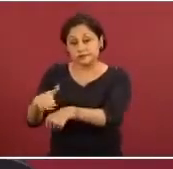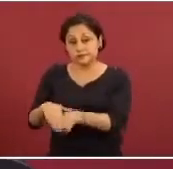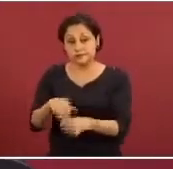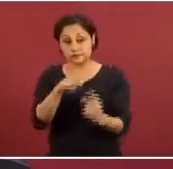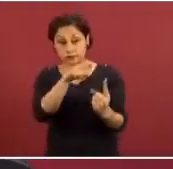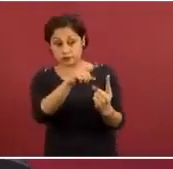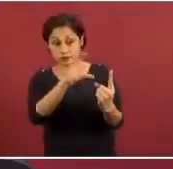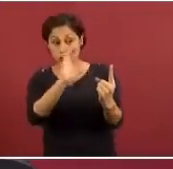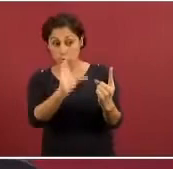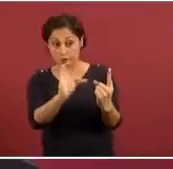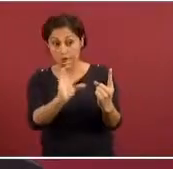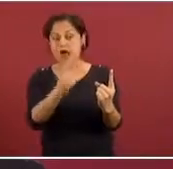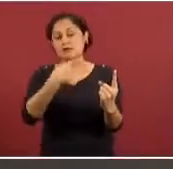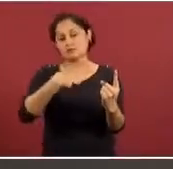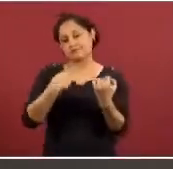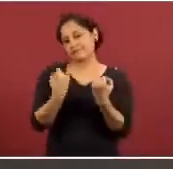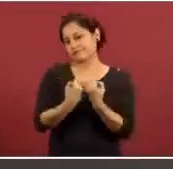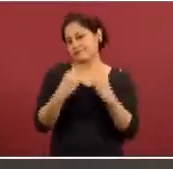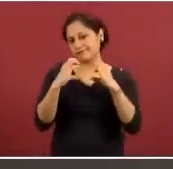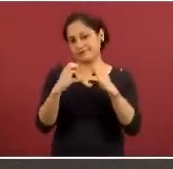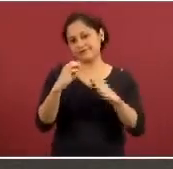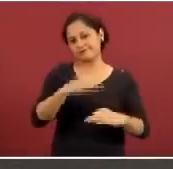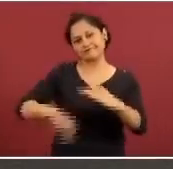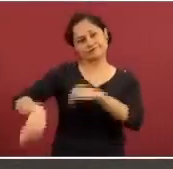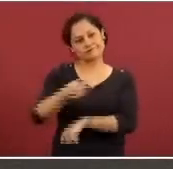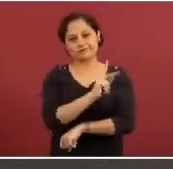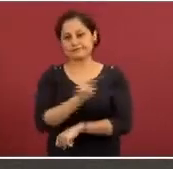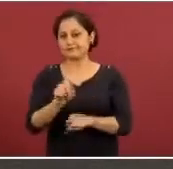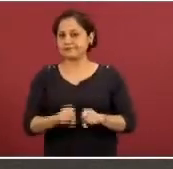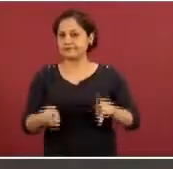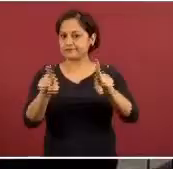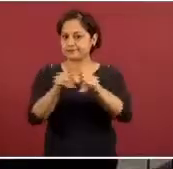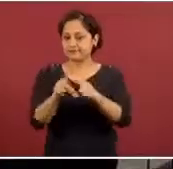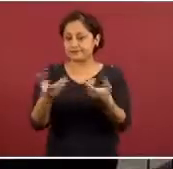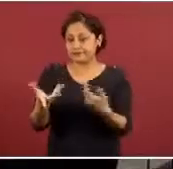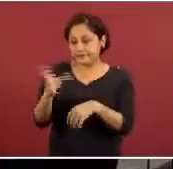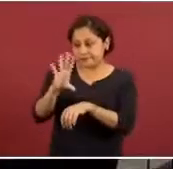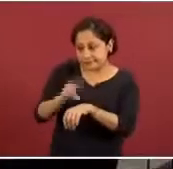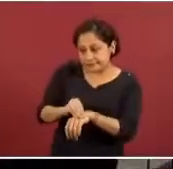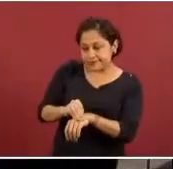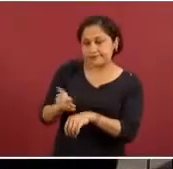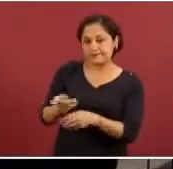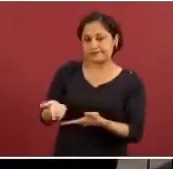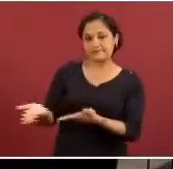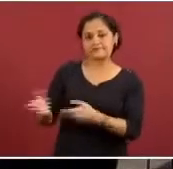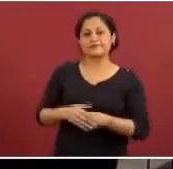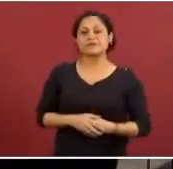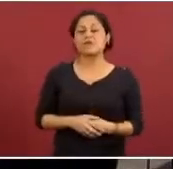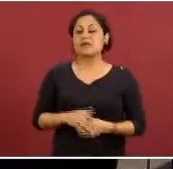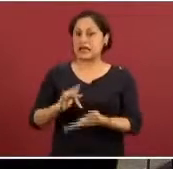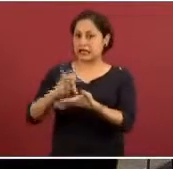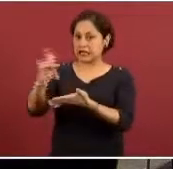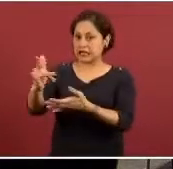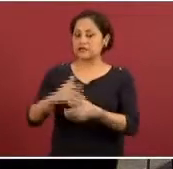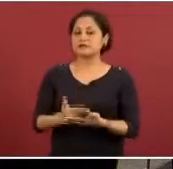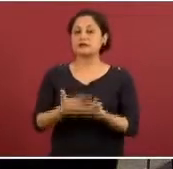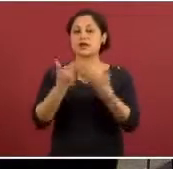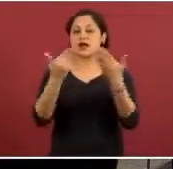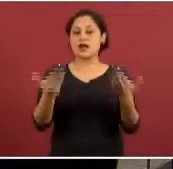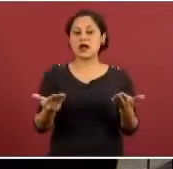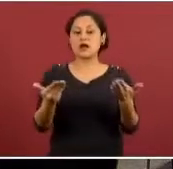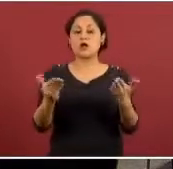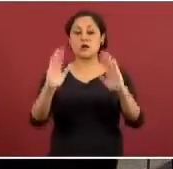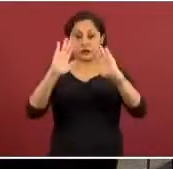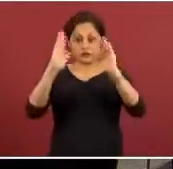cuidamos todos. Muchas gracias y yo, con su permiso, señor subsecretario, pasaríamos. Muchas gracias. Entonces, ahora enfoco en el